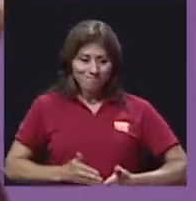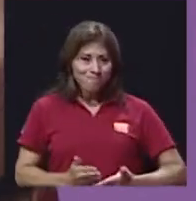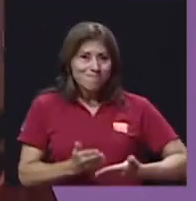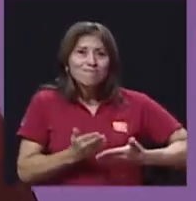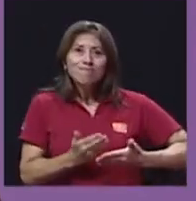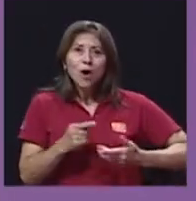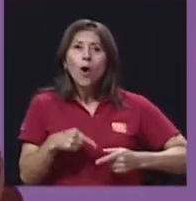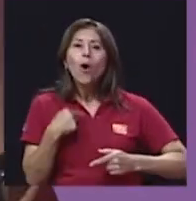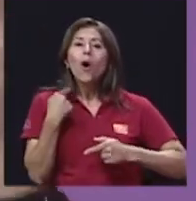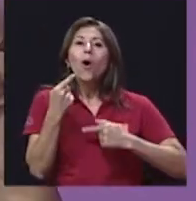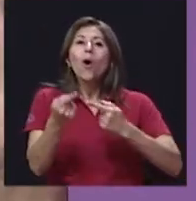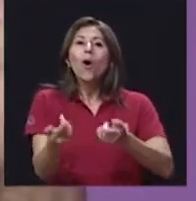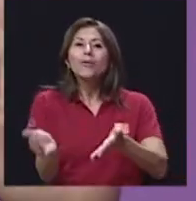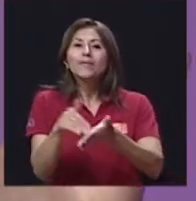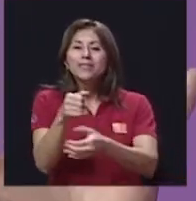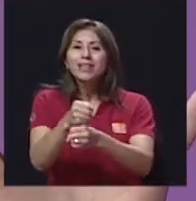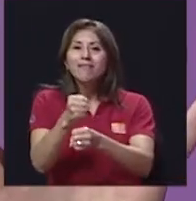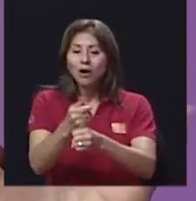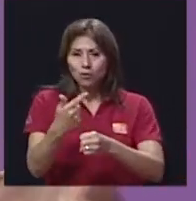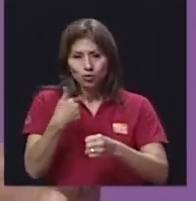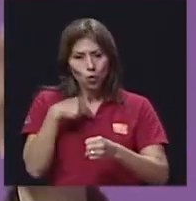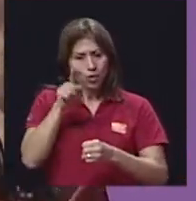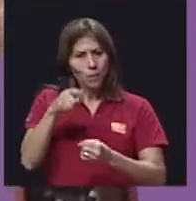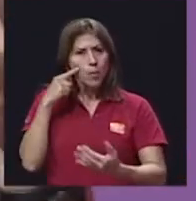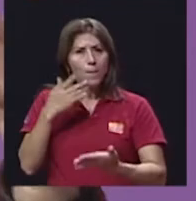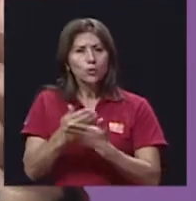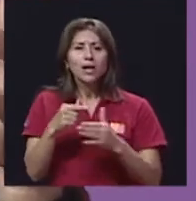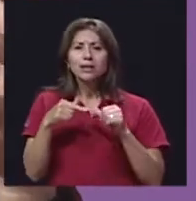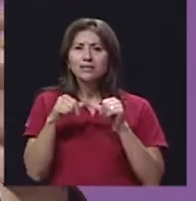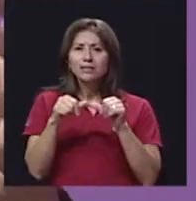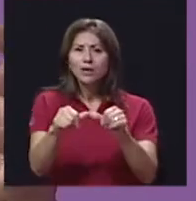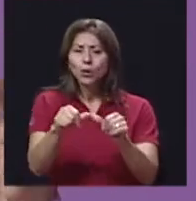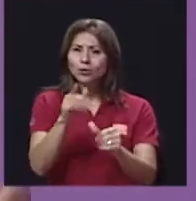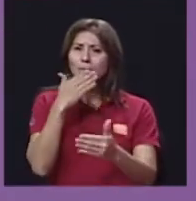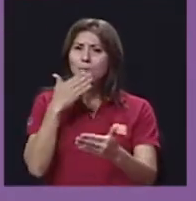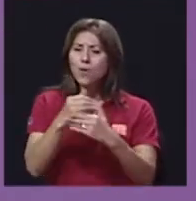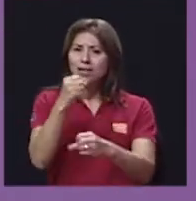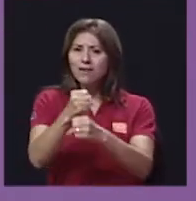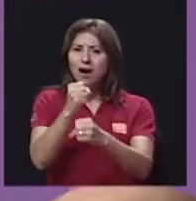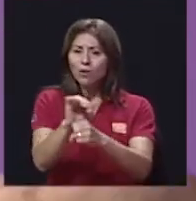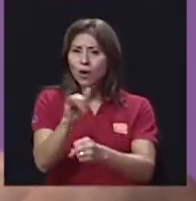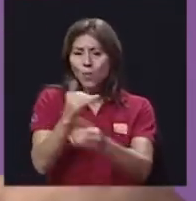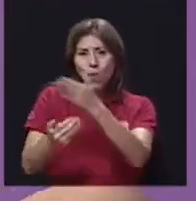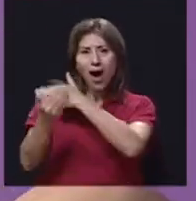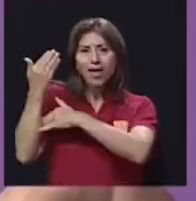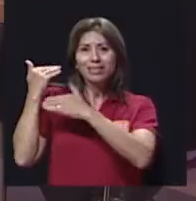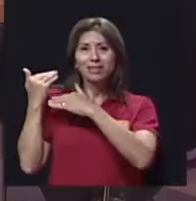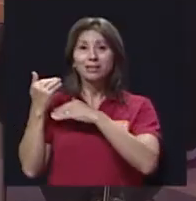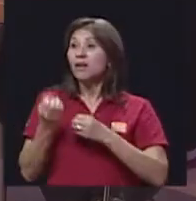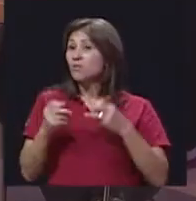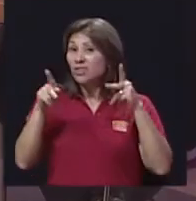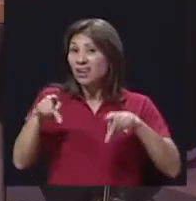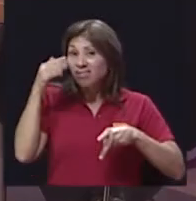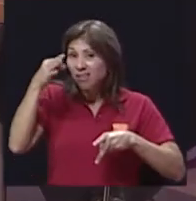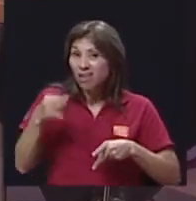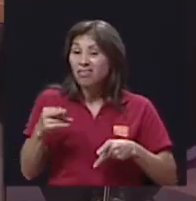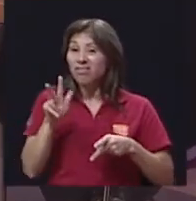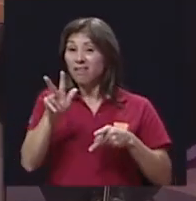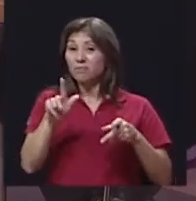como sigo siendo tan buena trabajadora como lo era antes digamos eso es como un reto que tuve tres meses de vacaciones entonces